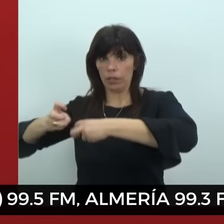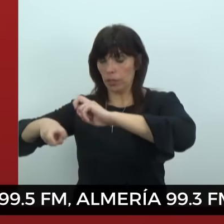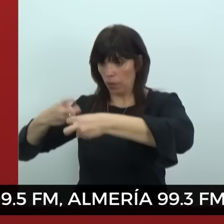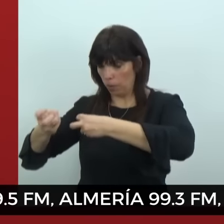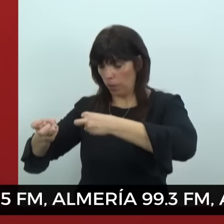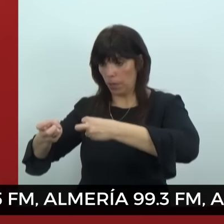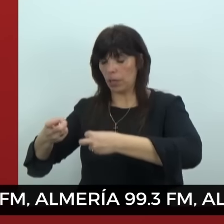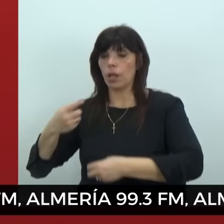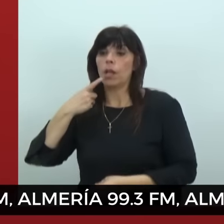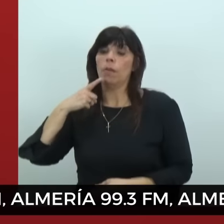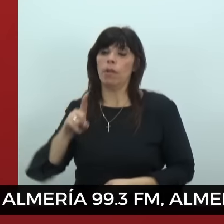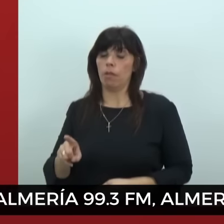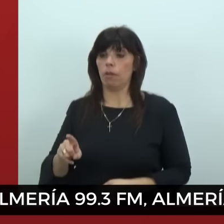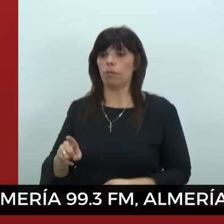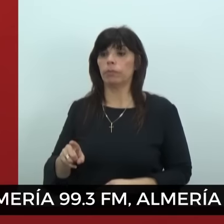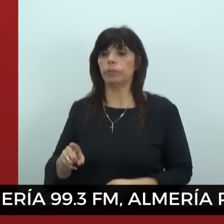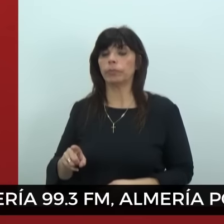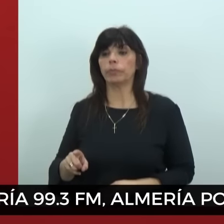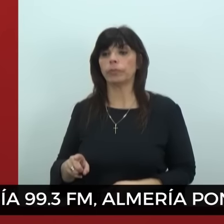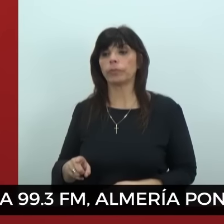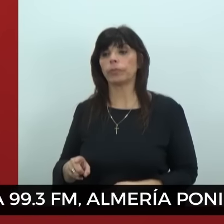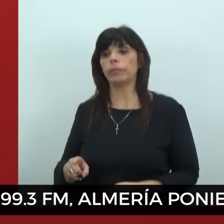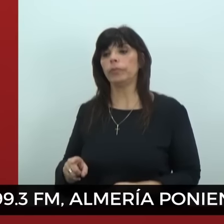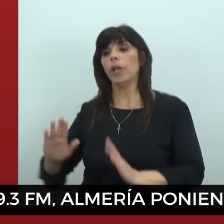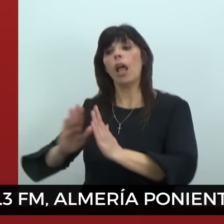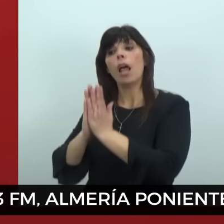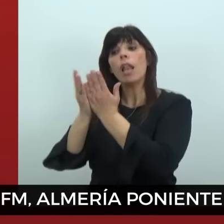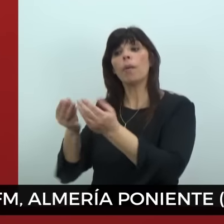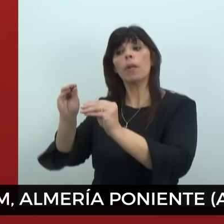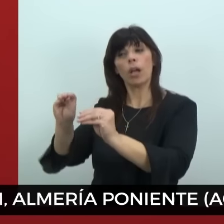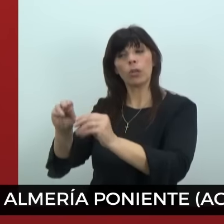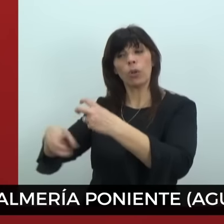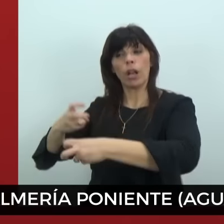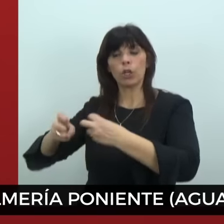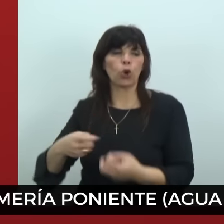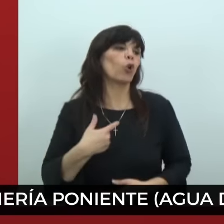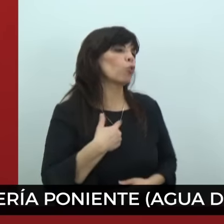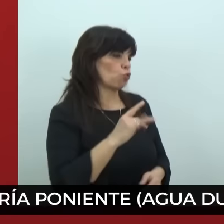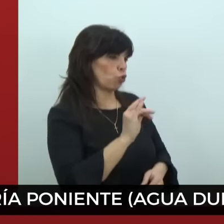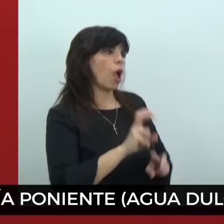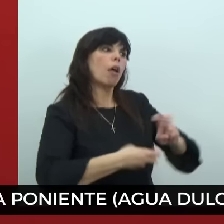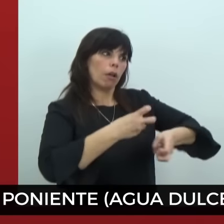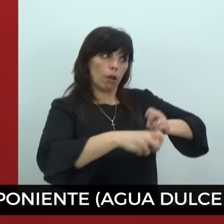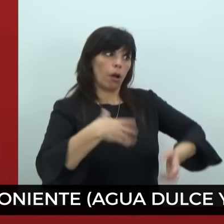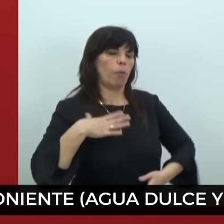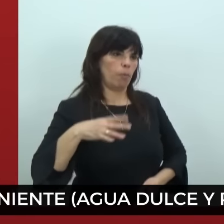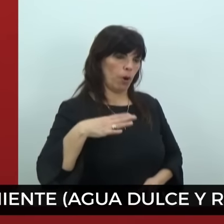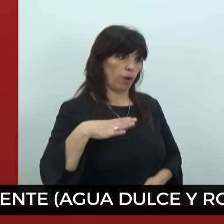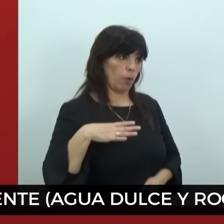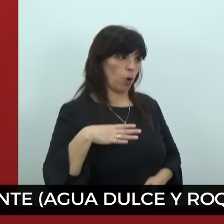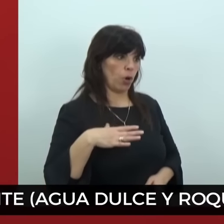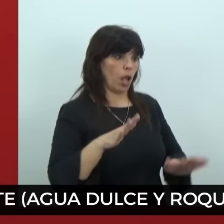él podía restaurar mi Biblia. Y ya tres veces le he cambiado la funda de